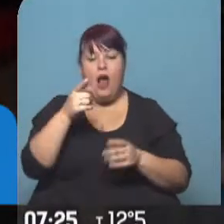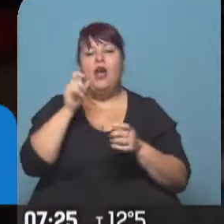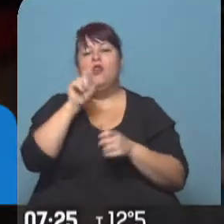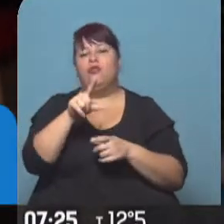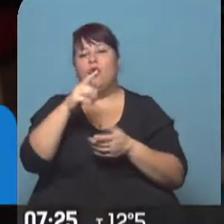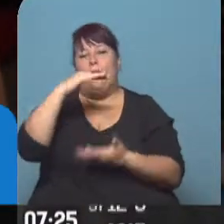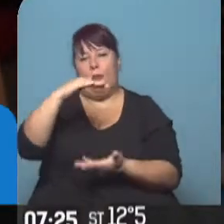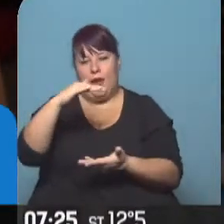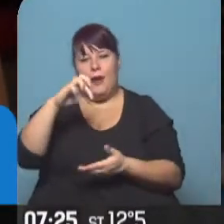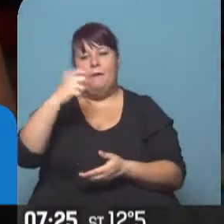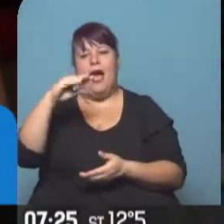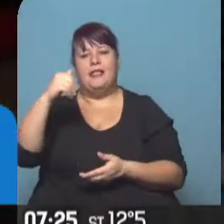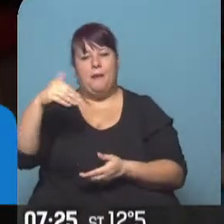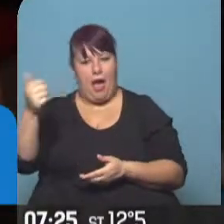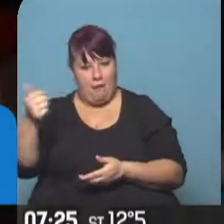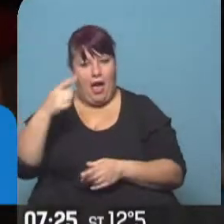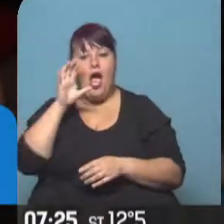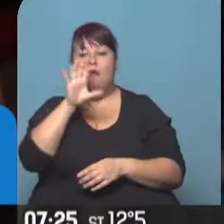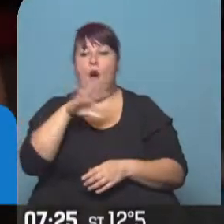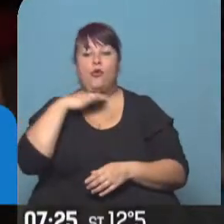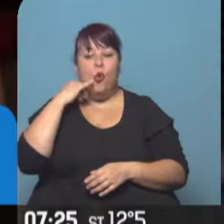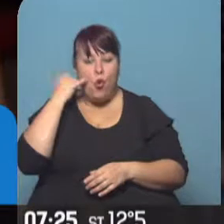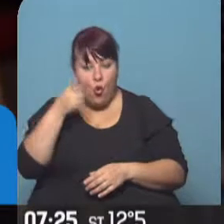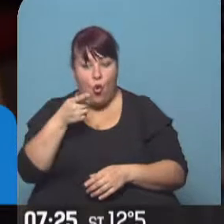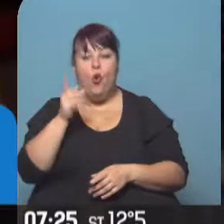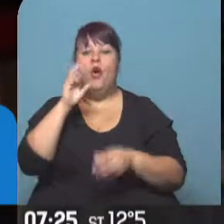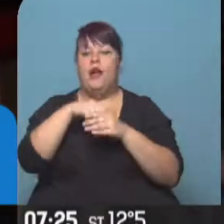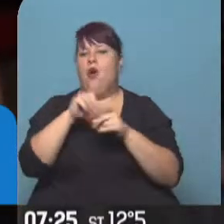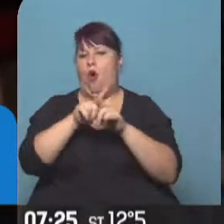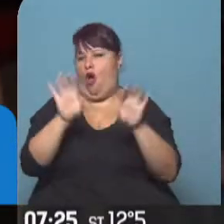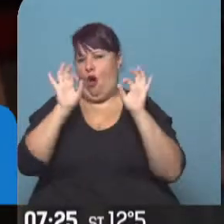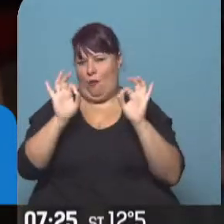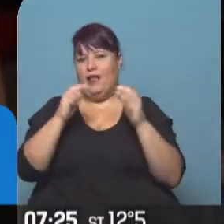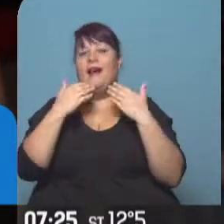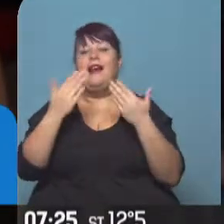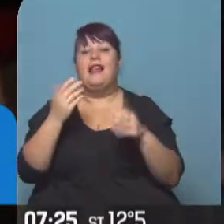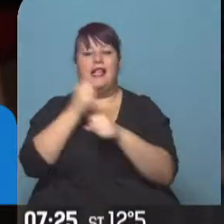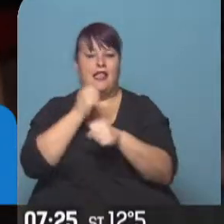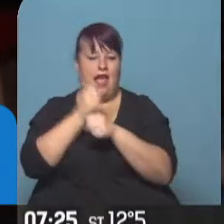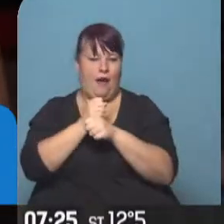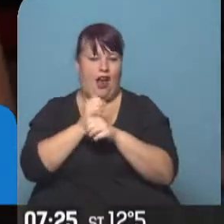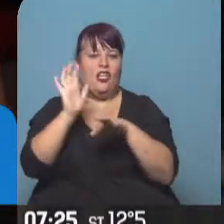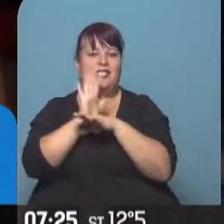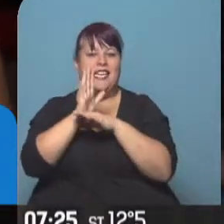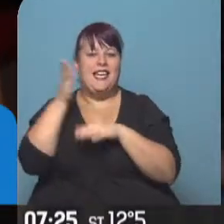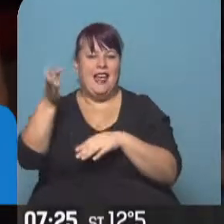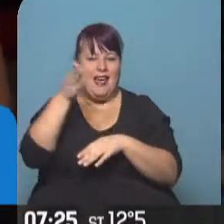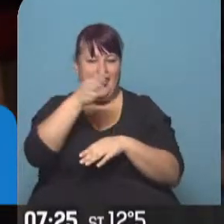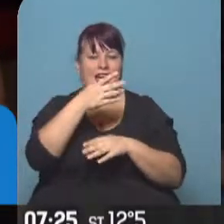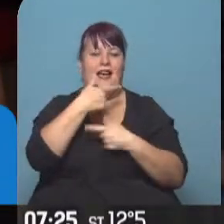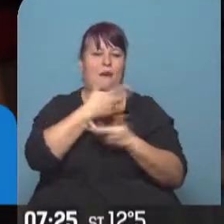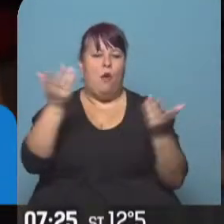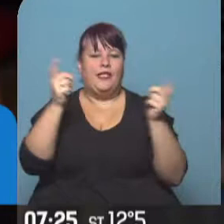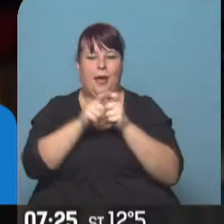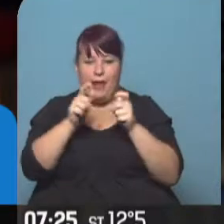sus estatuillas Pachamama. La provincia de Jujuy participa de forma completa gracias a la labor de los cinemóviles que llevan la magia de